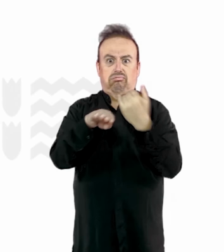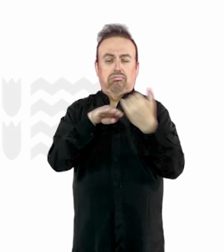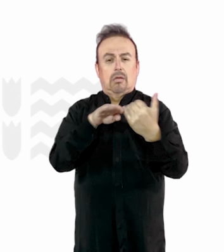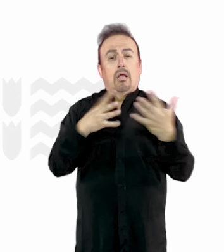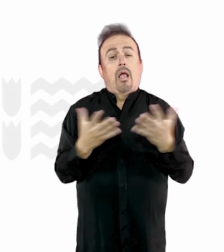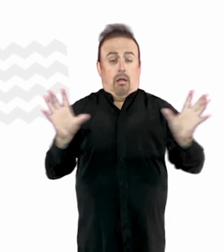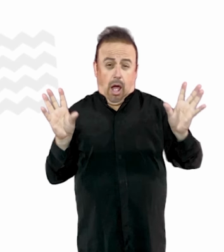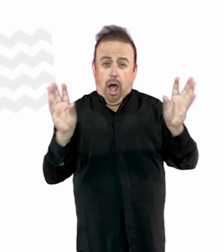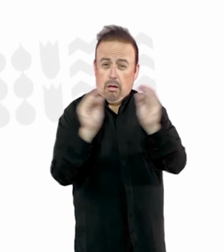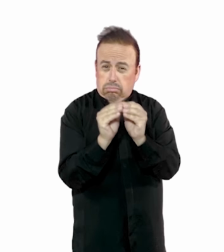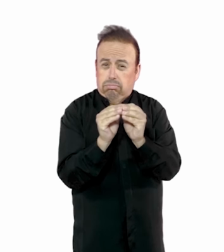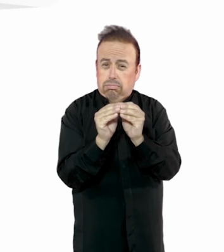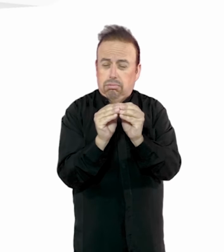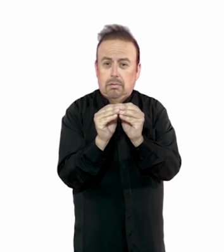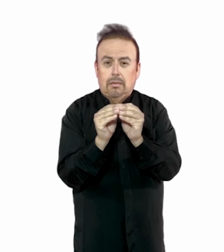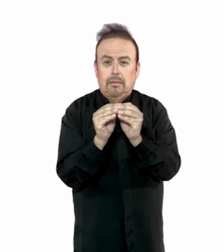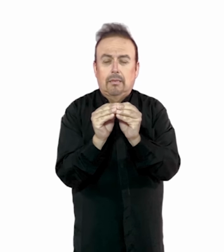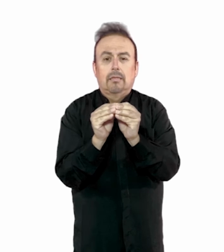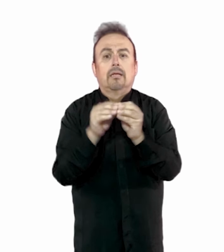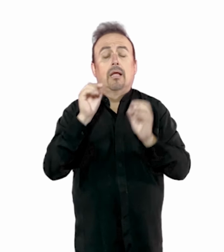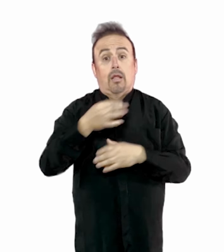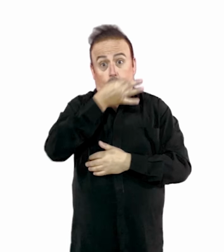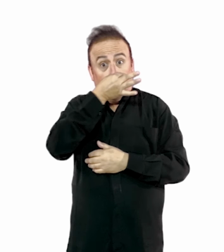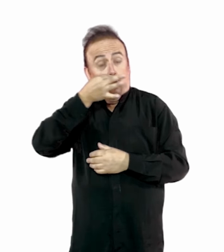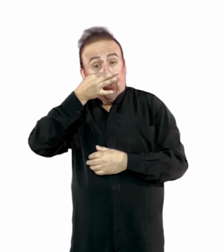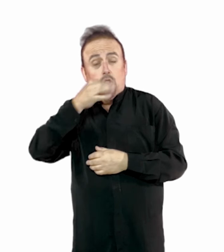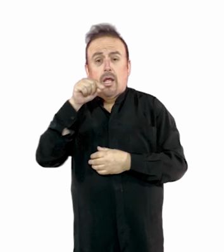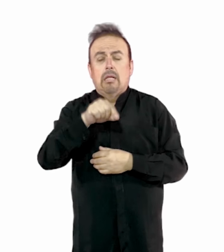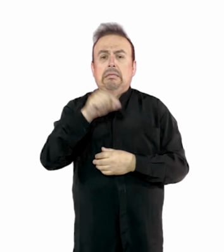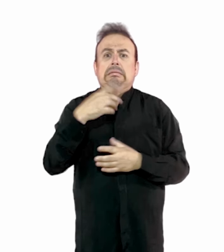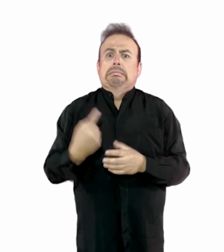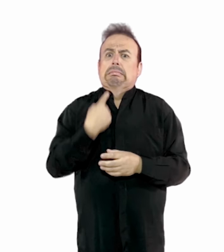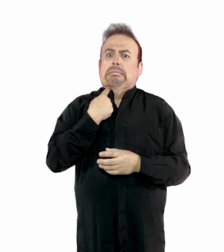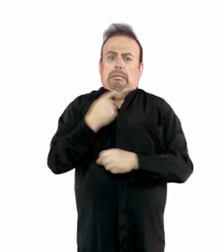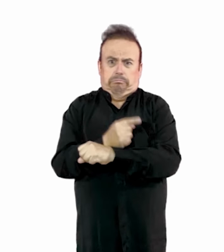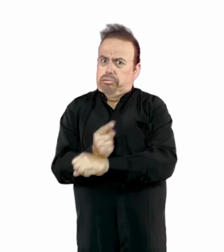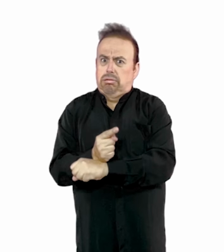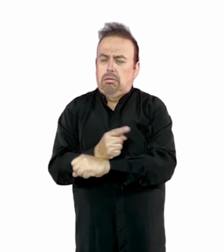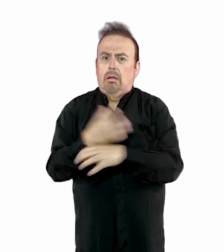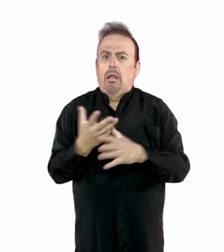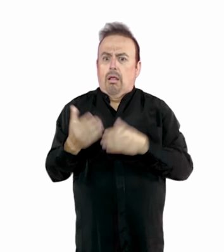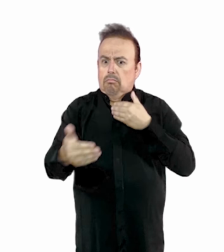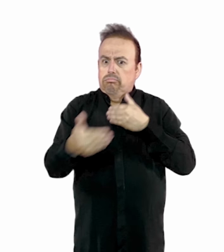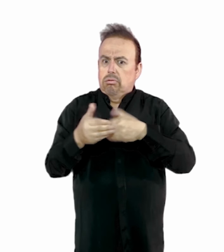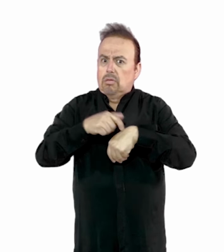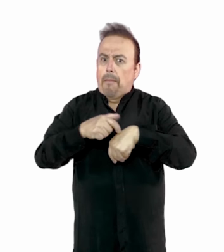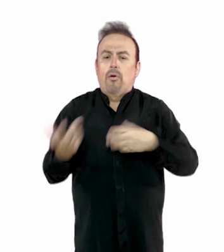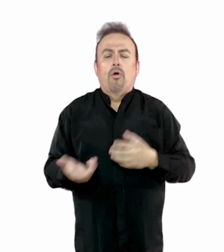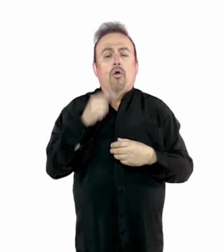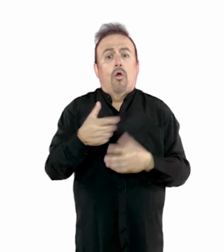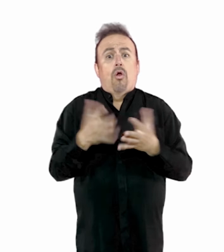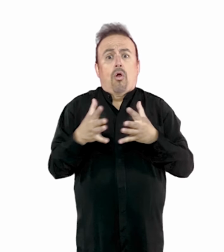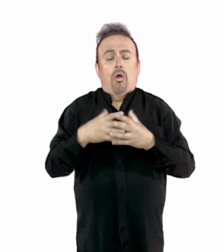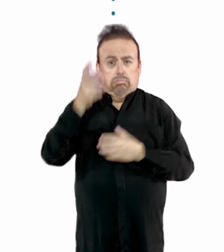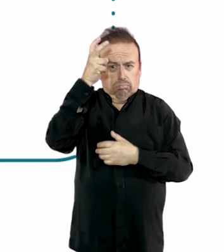A modo de resumen, el consumo de drogas posee efectos inmediatos y de corto plazo. Se generan